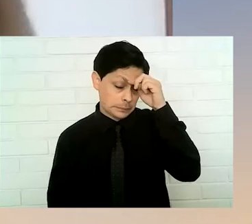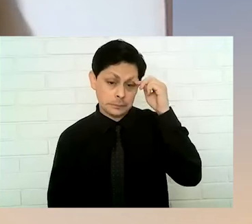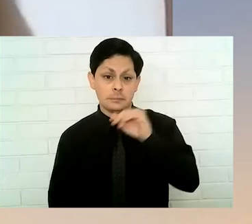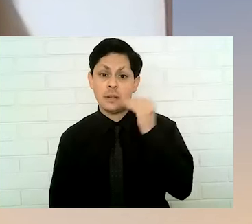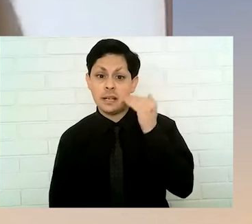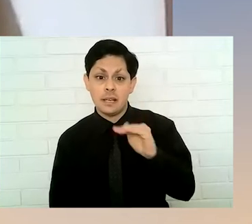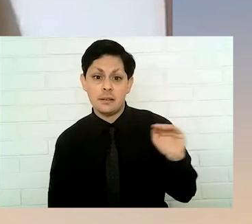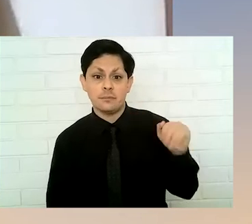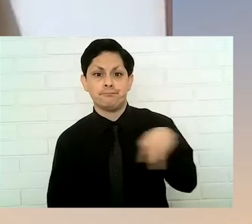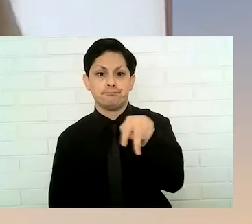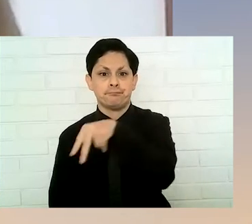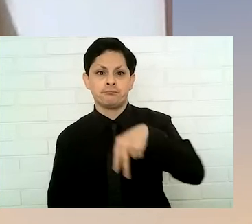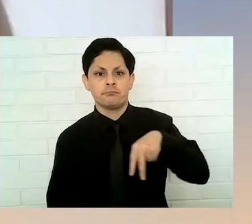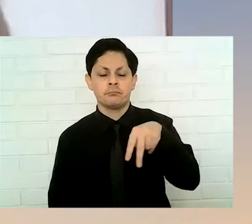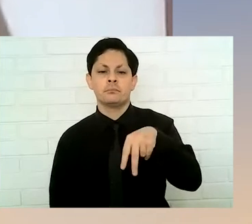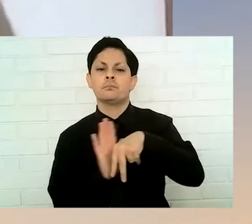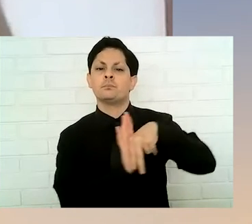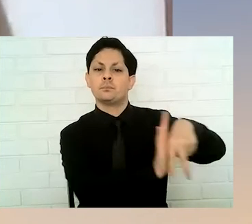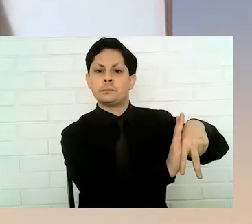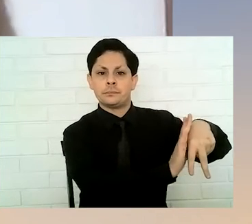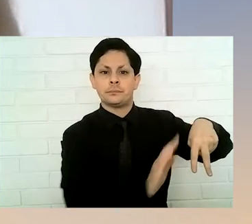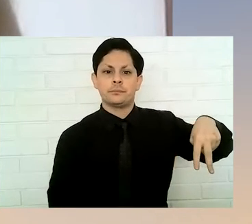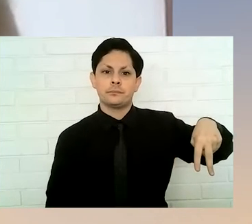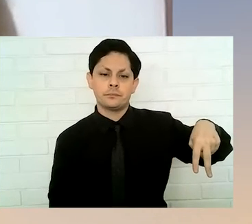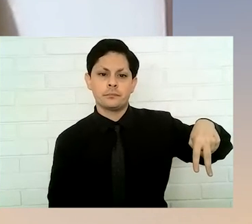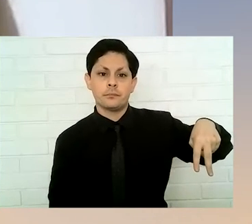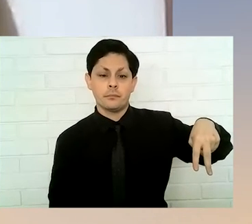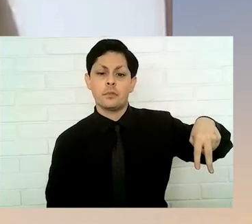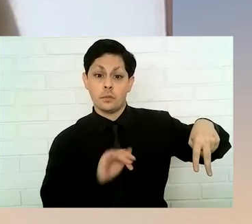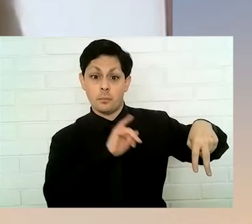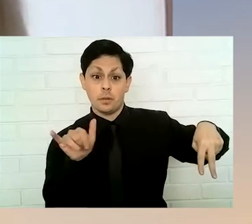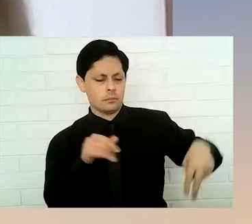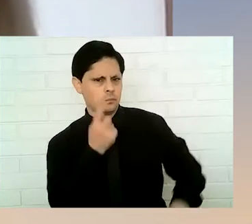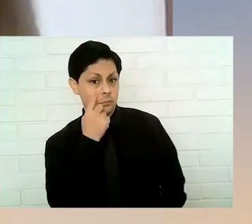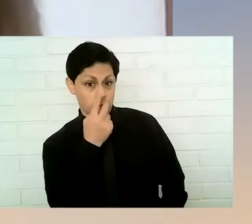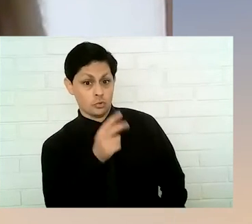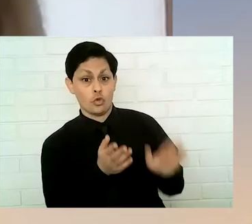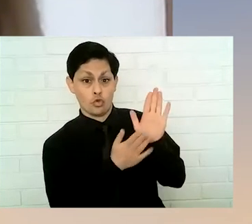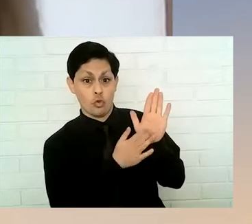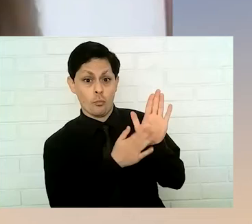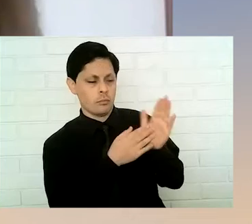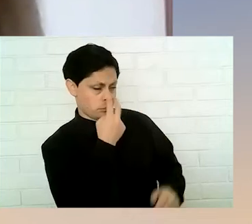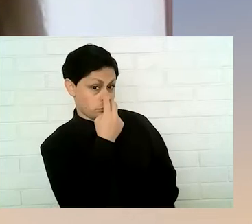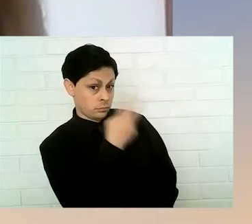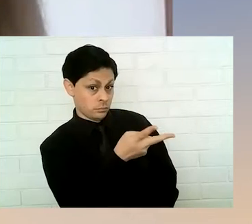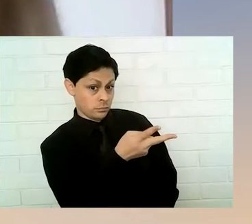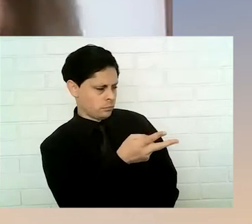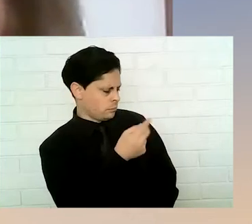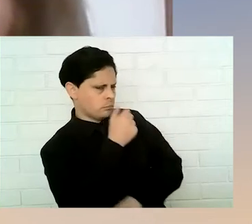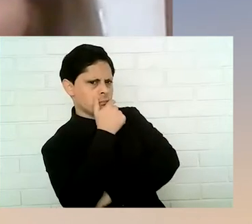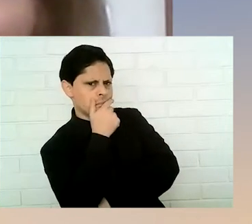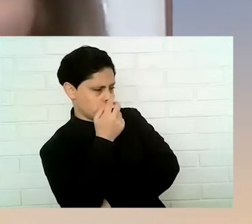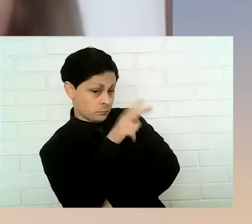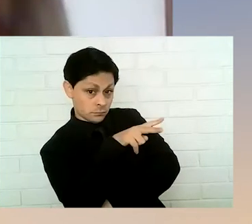tipo de comportamientos que tenían, y comprobé en esa etapa de mi vida que me dediqué exclusivamente a eso,